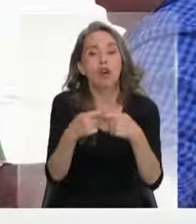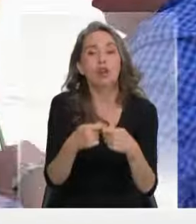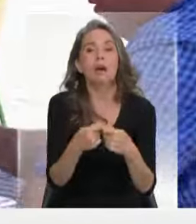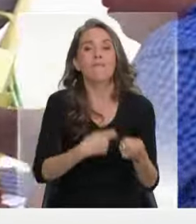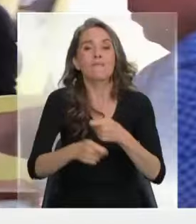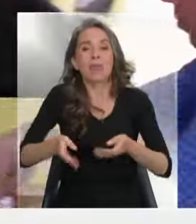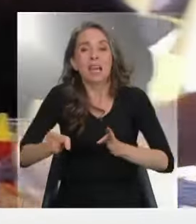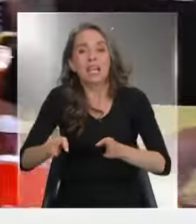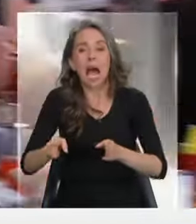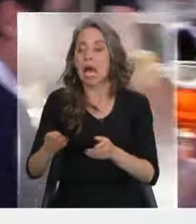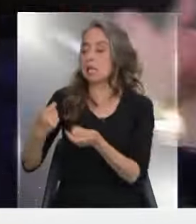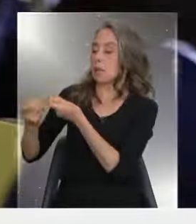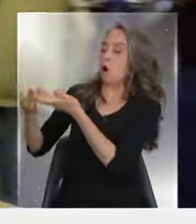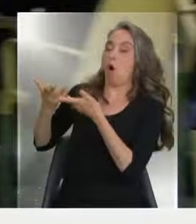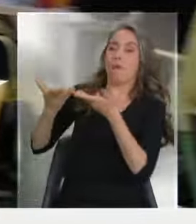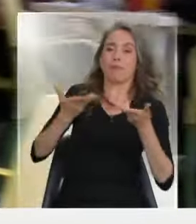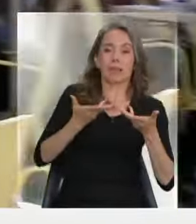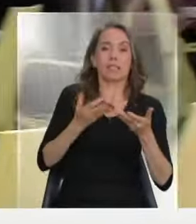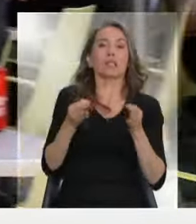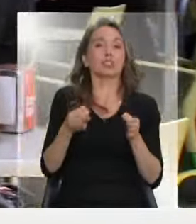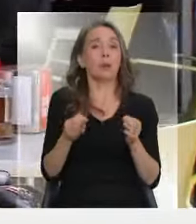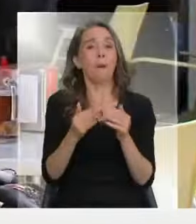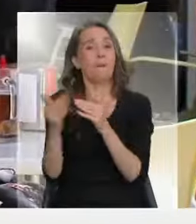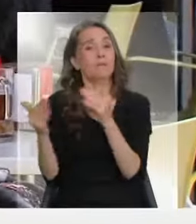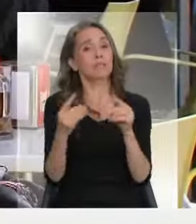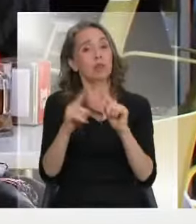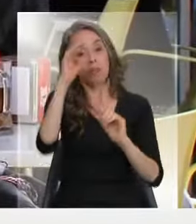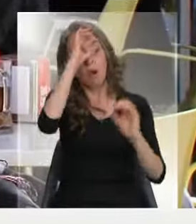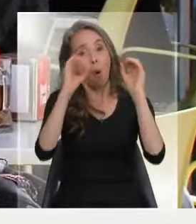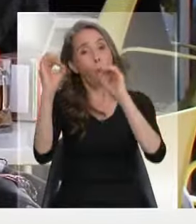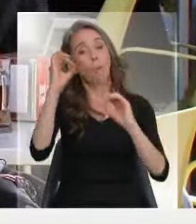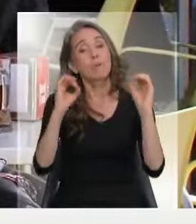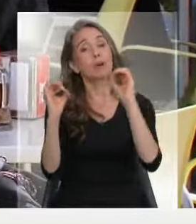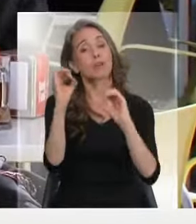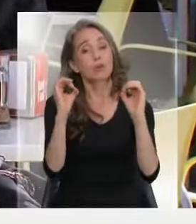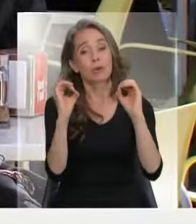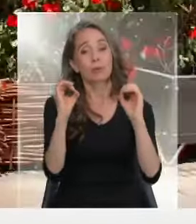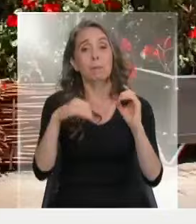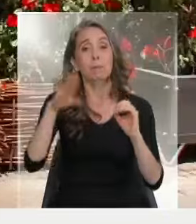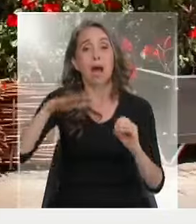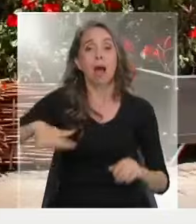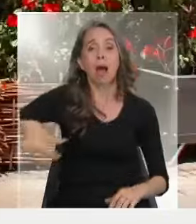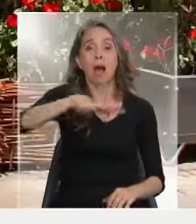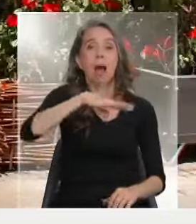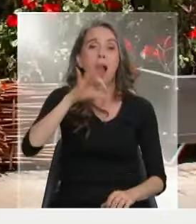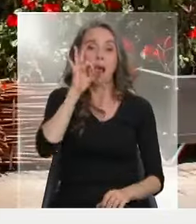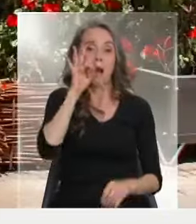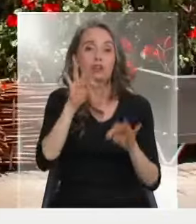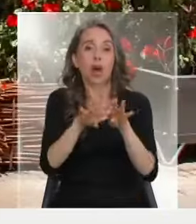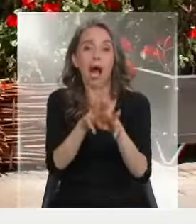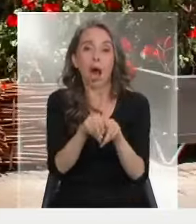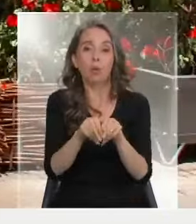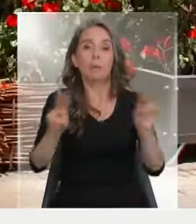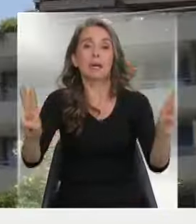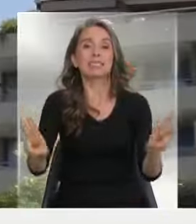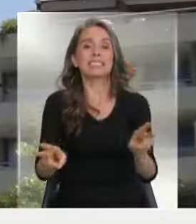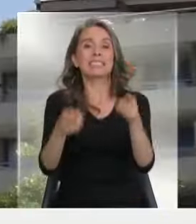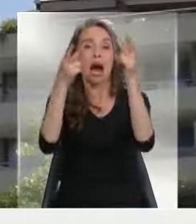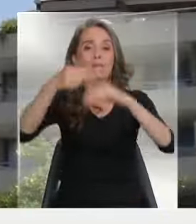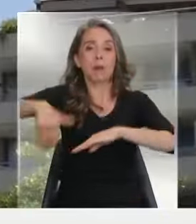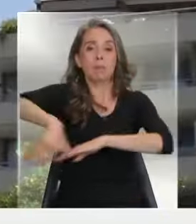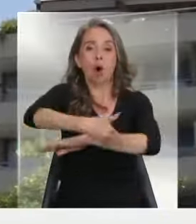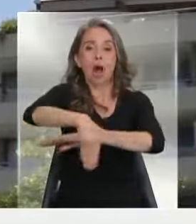seguridad. Entre los vecinos hay opiniones divididas, sobre todo en Las Condes, donde la agrupación Salvemos